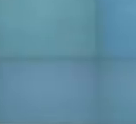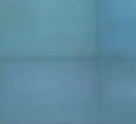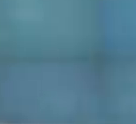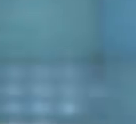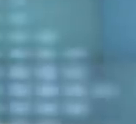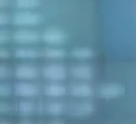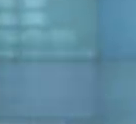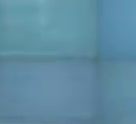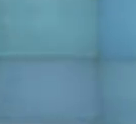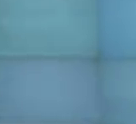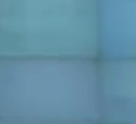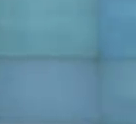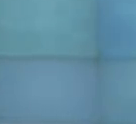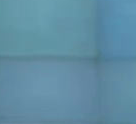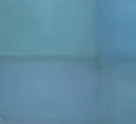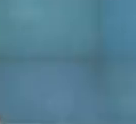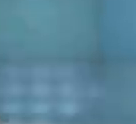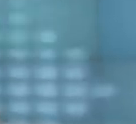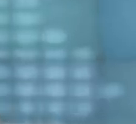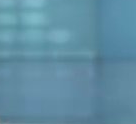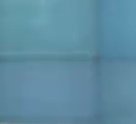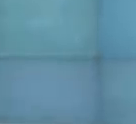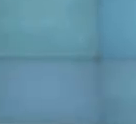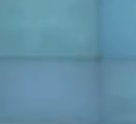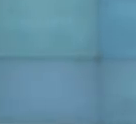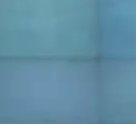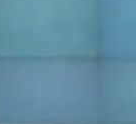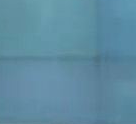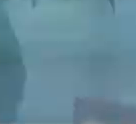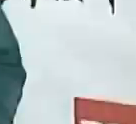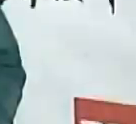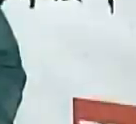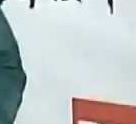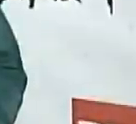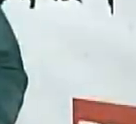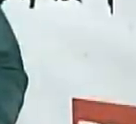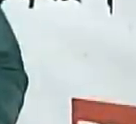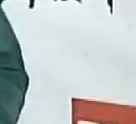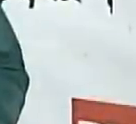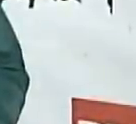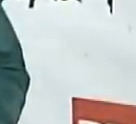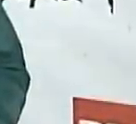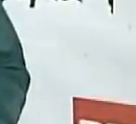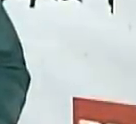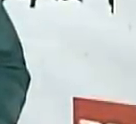del Partido Socialista Unido de Venezuela. Buenas tardes, Roger, te escuchamos.